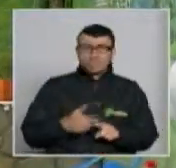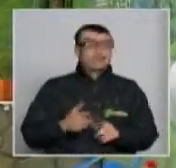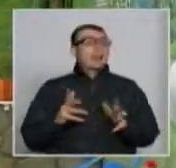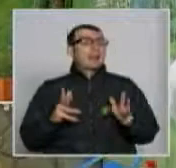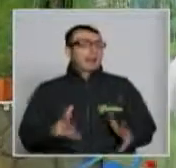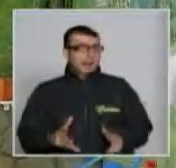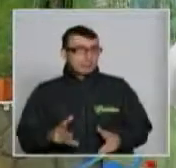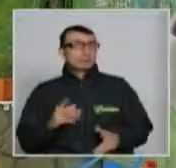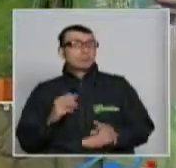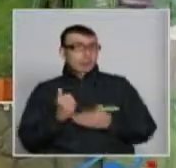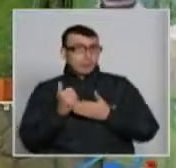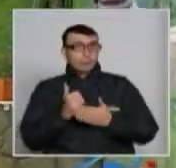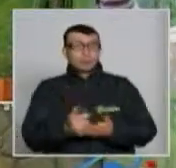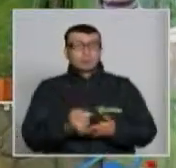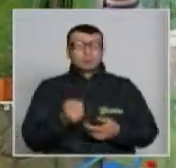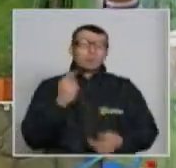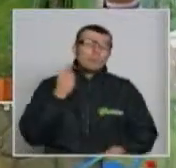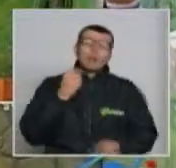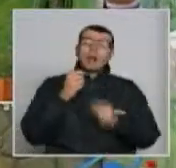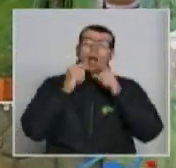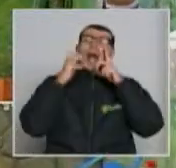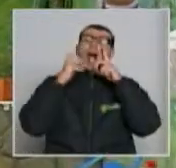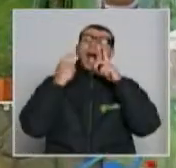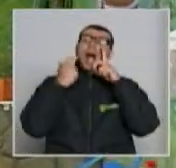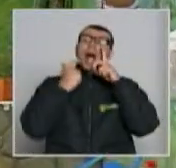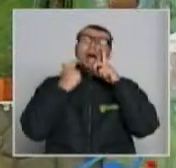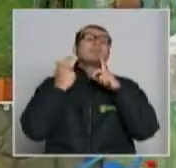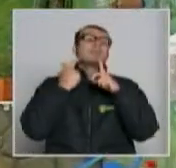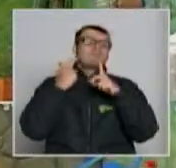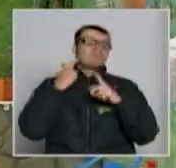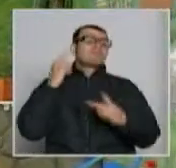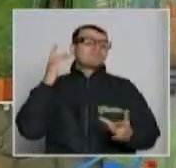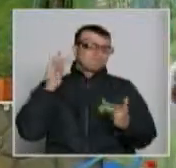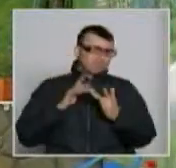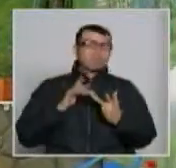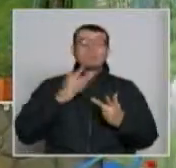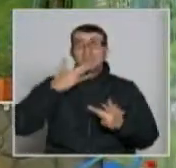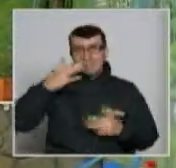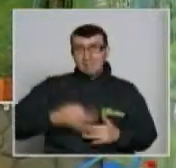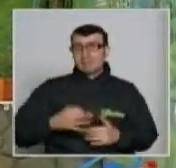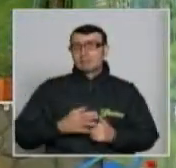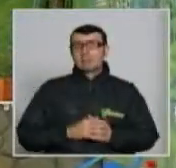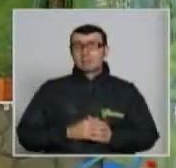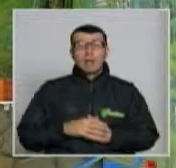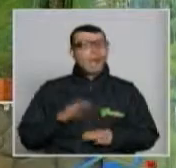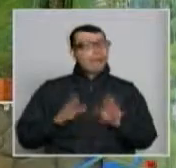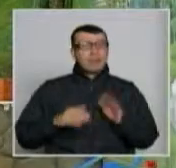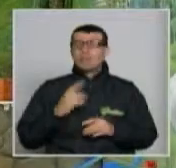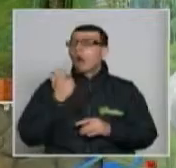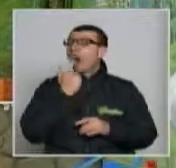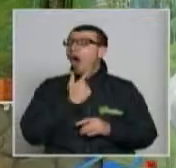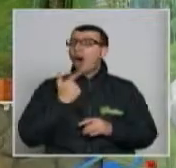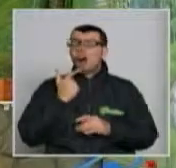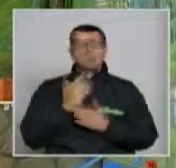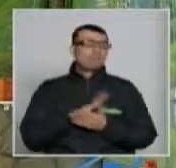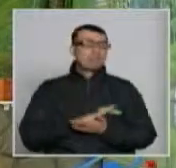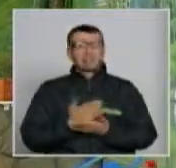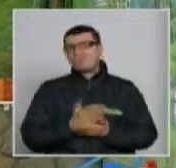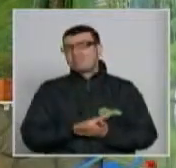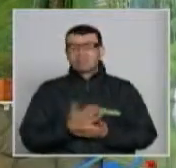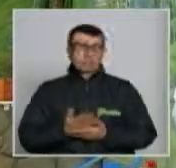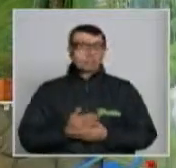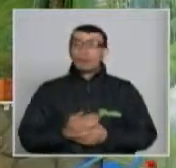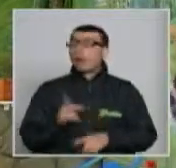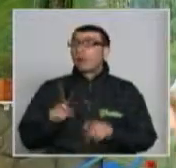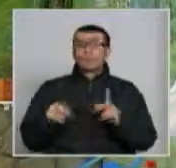cuello. Y abre uno la boca y qué sorpresa se lleva. Una boca en muy malas condiciones porque las